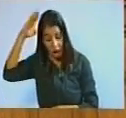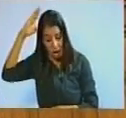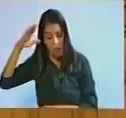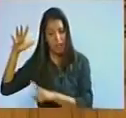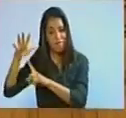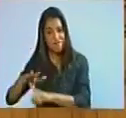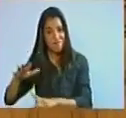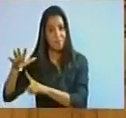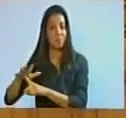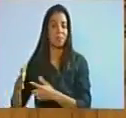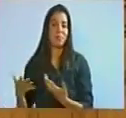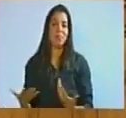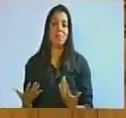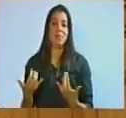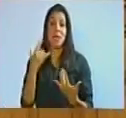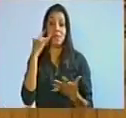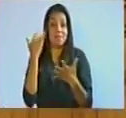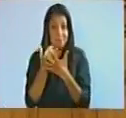cuadro definitivamente